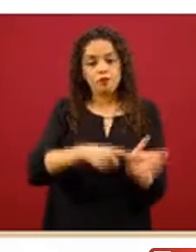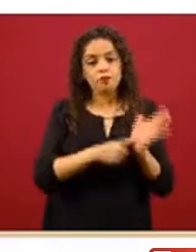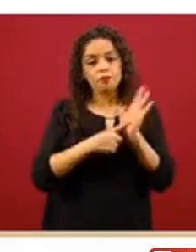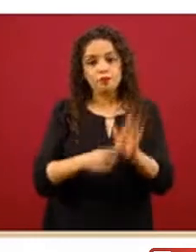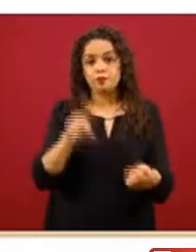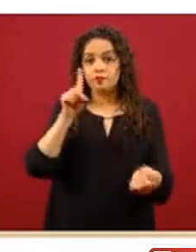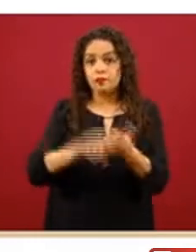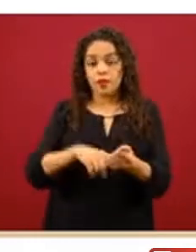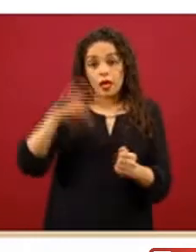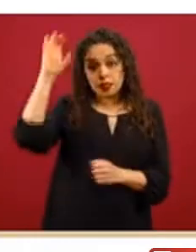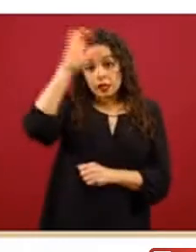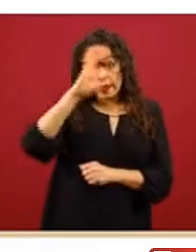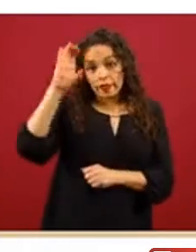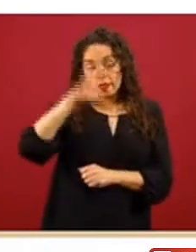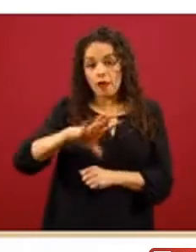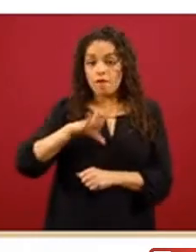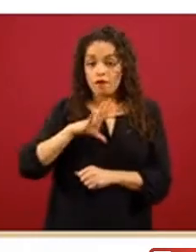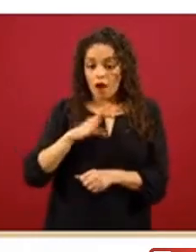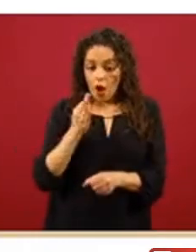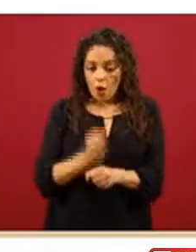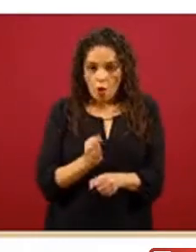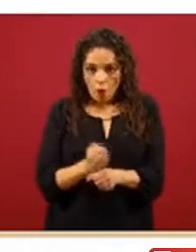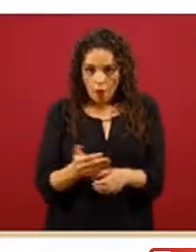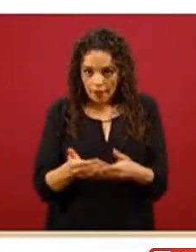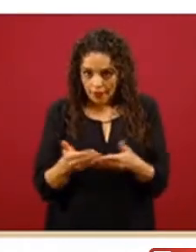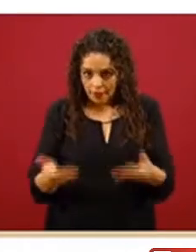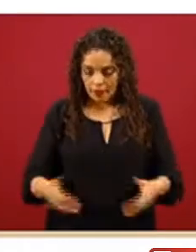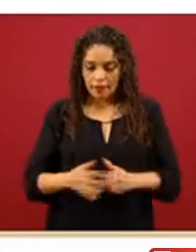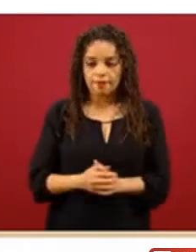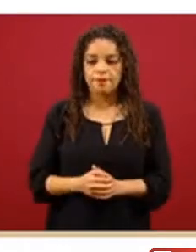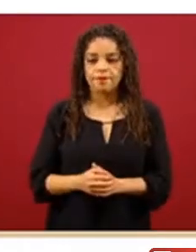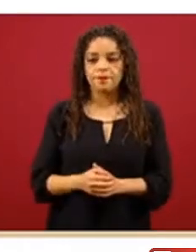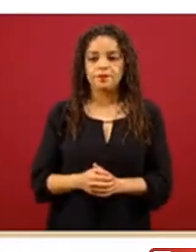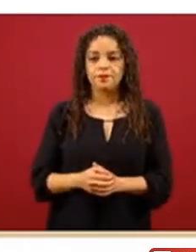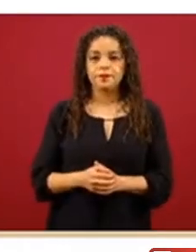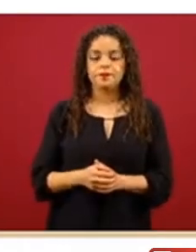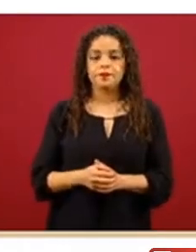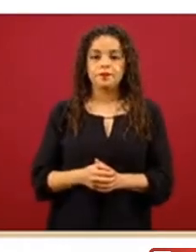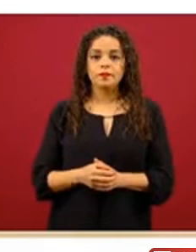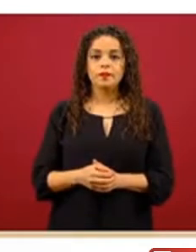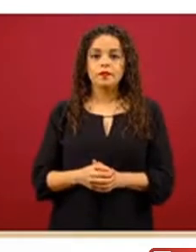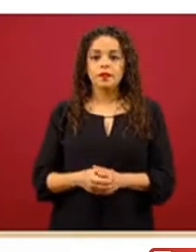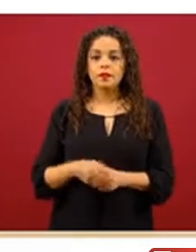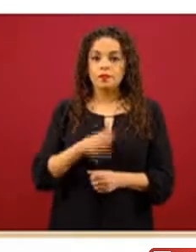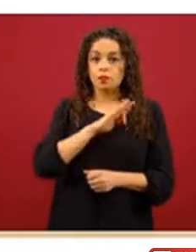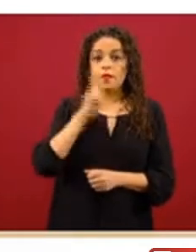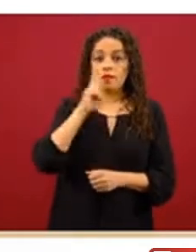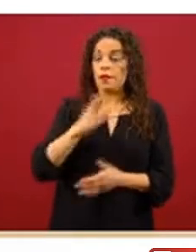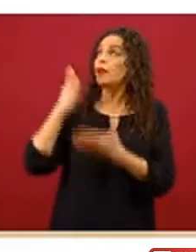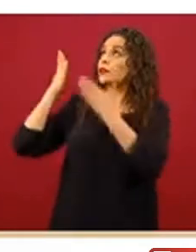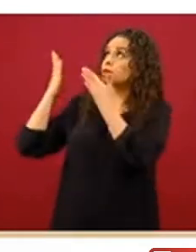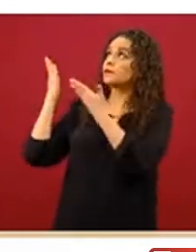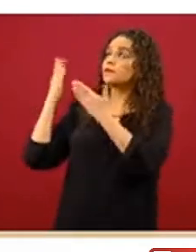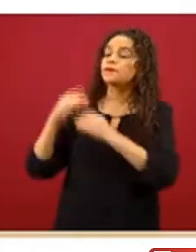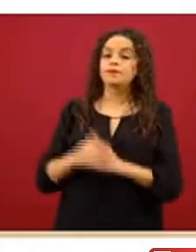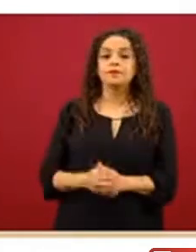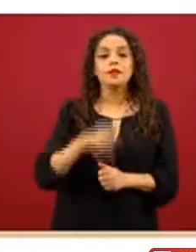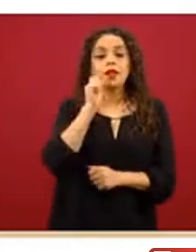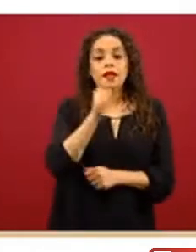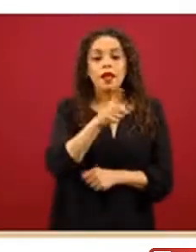momento. Nuevamente, la investigación, la parte de el poder dar